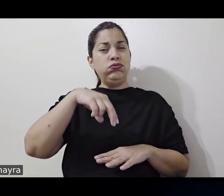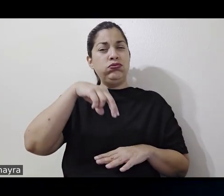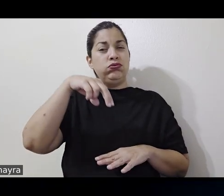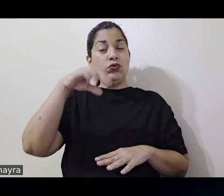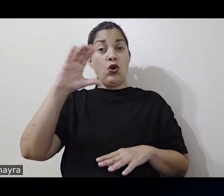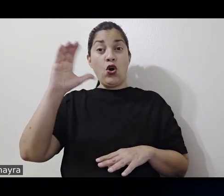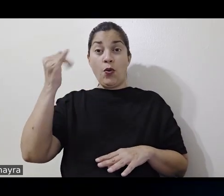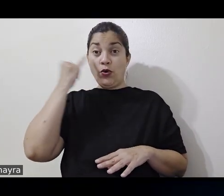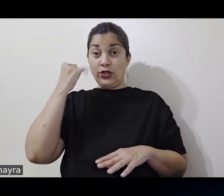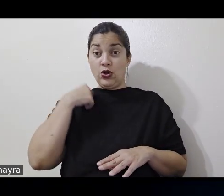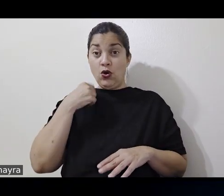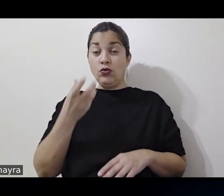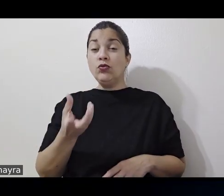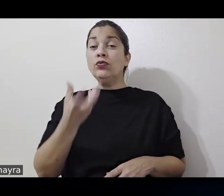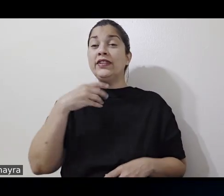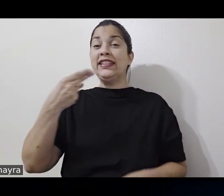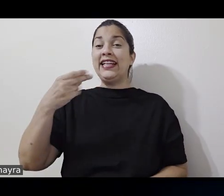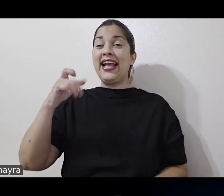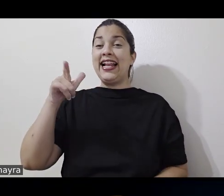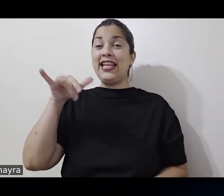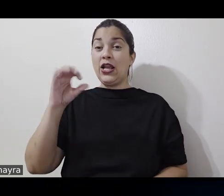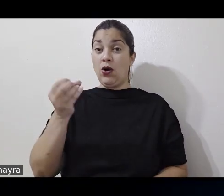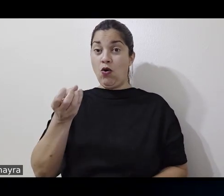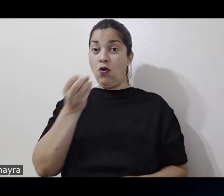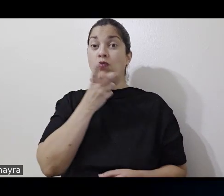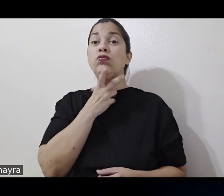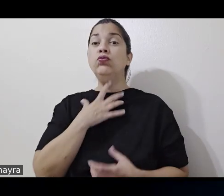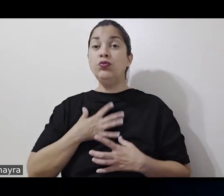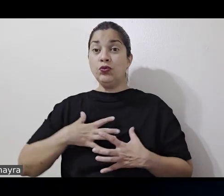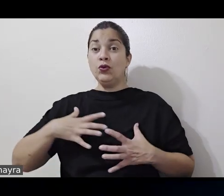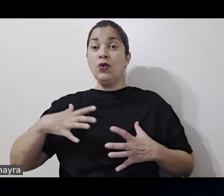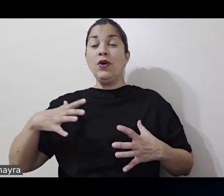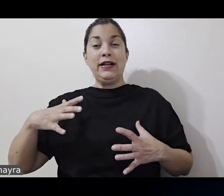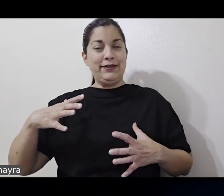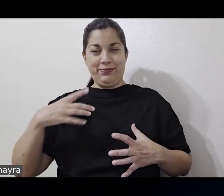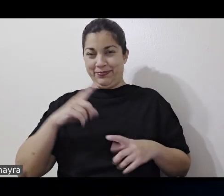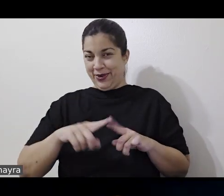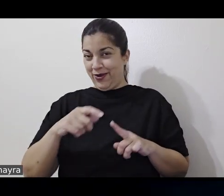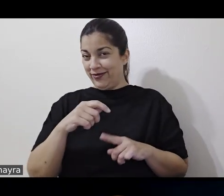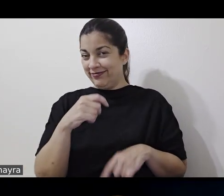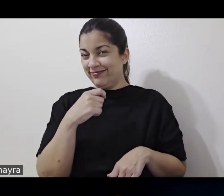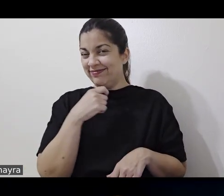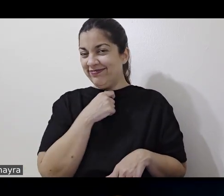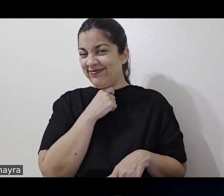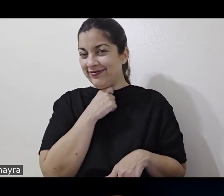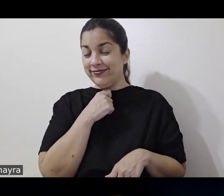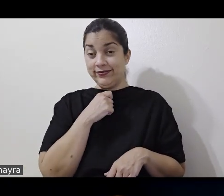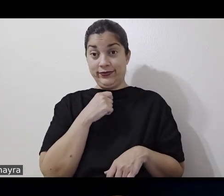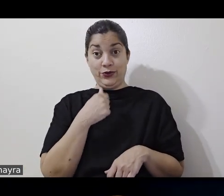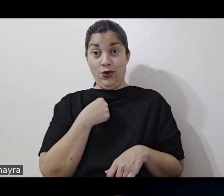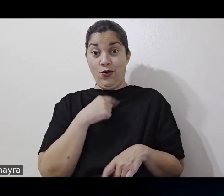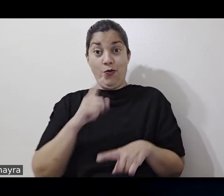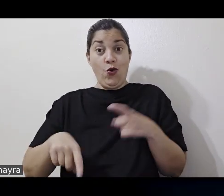estado tragando helio. Pero lo más curioso en el sueño es que recuerdo mi impotencia porque yo no lo podía